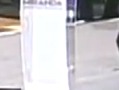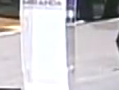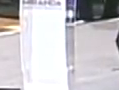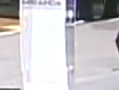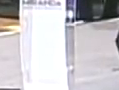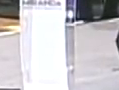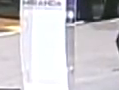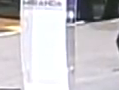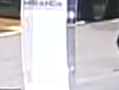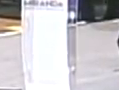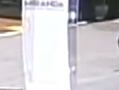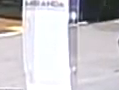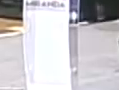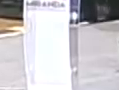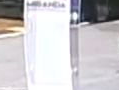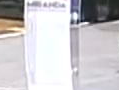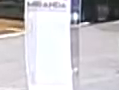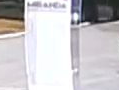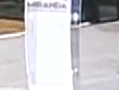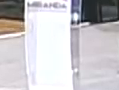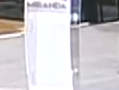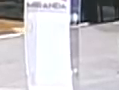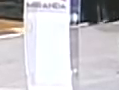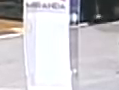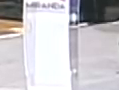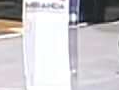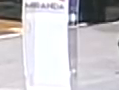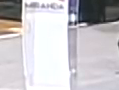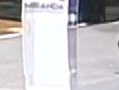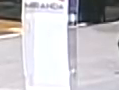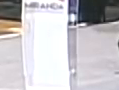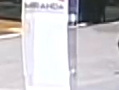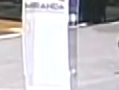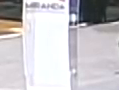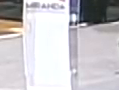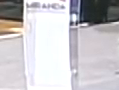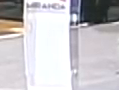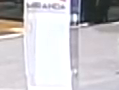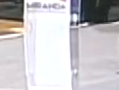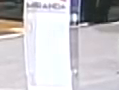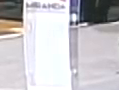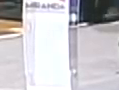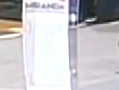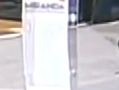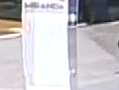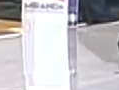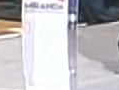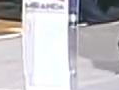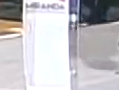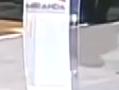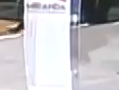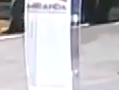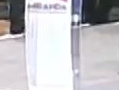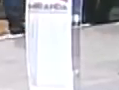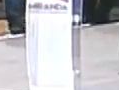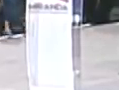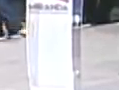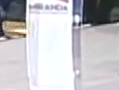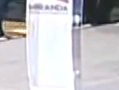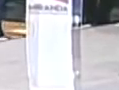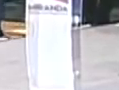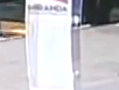Legislativo de esta entidad como parte del acto de juramentación y toma de posesión de Héctor